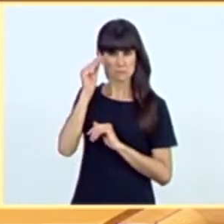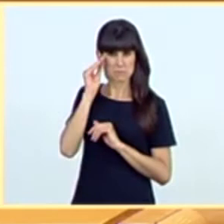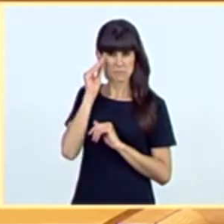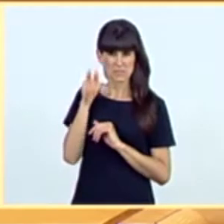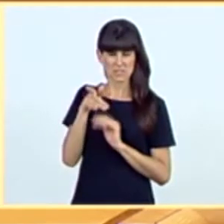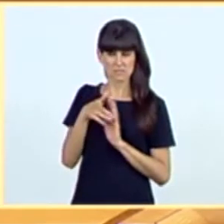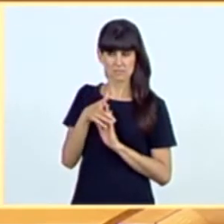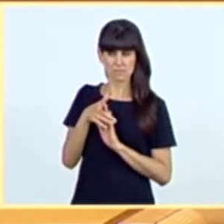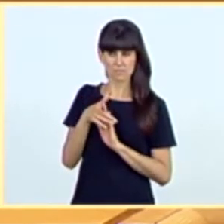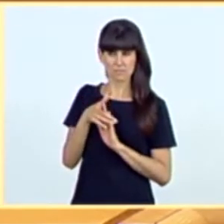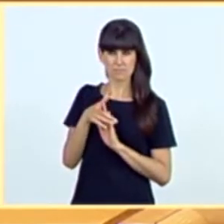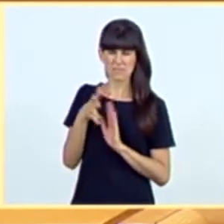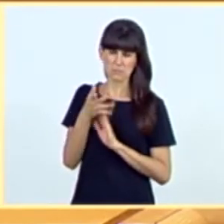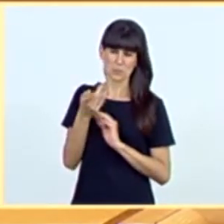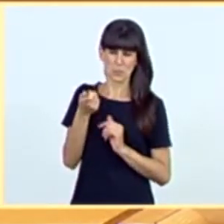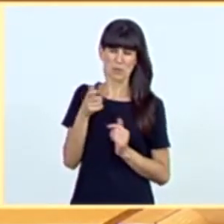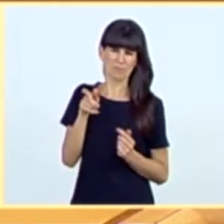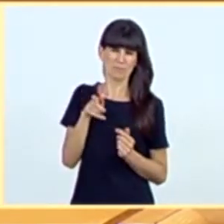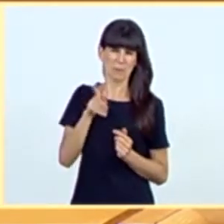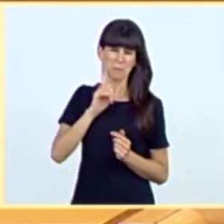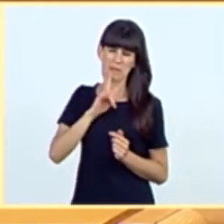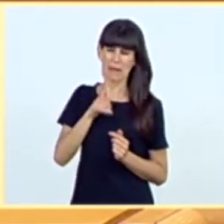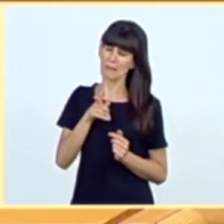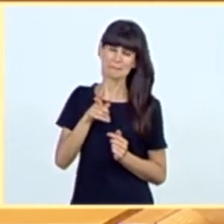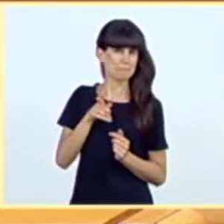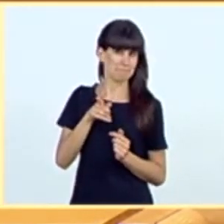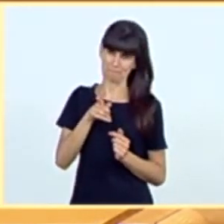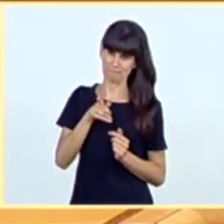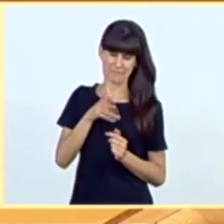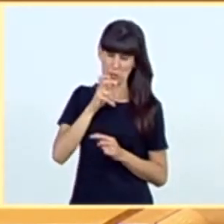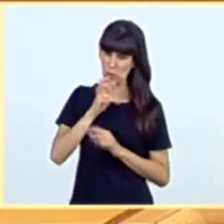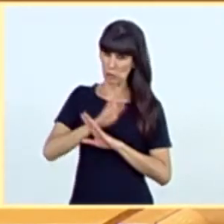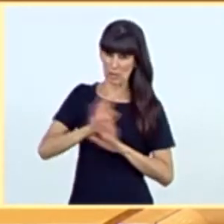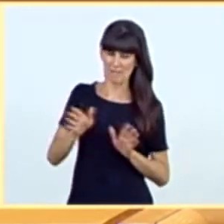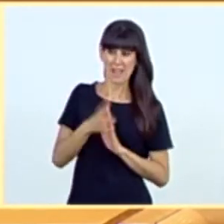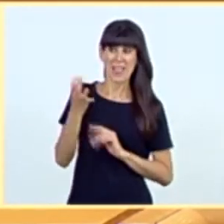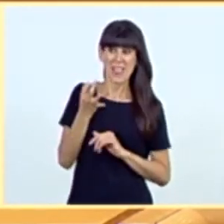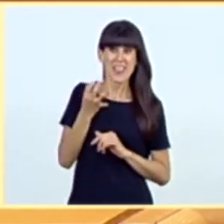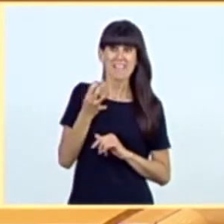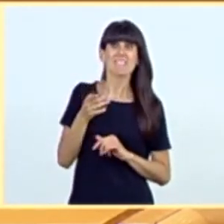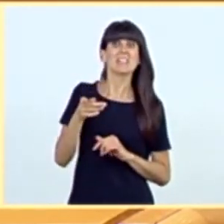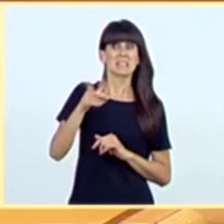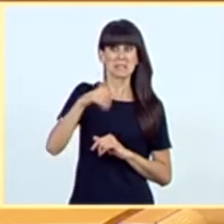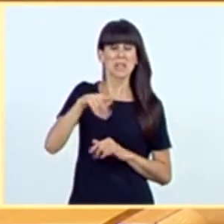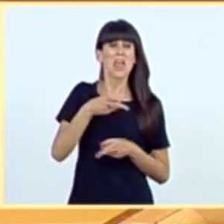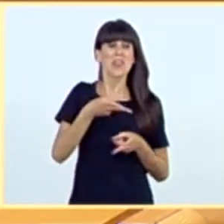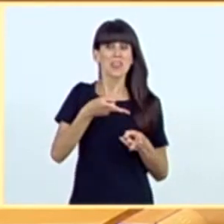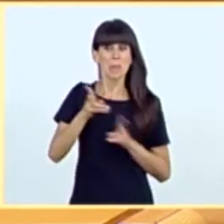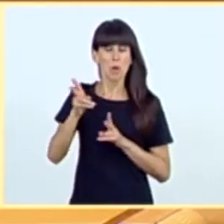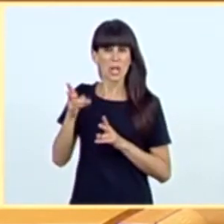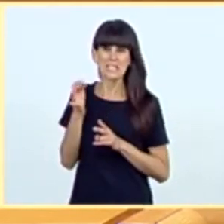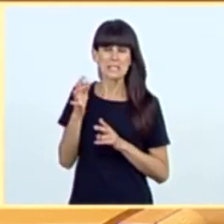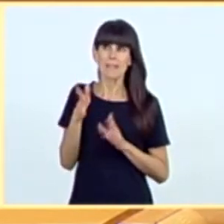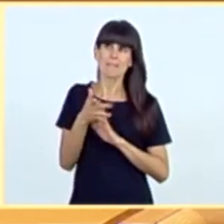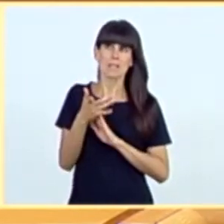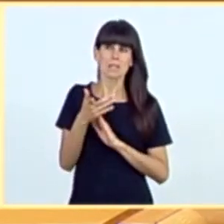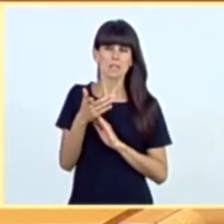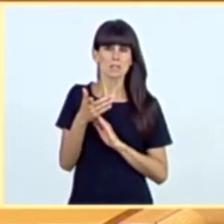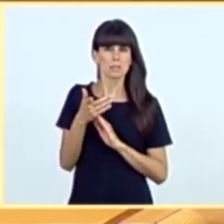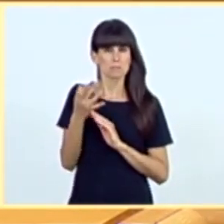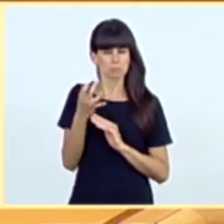reprobable y repugnante. Y creo que es una obligación moral de todos los demócratas